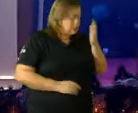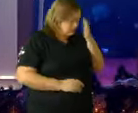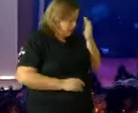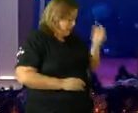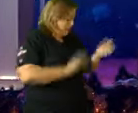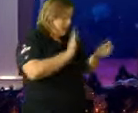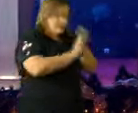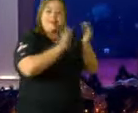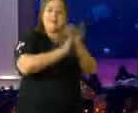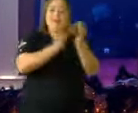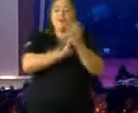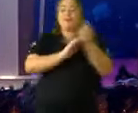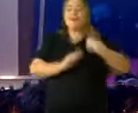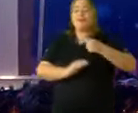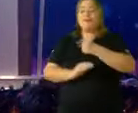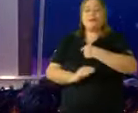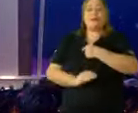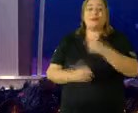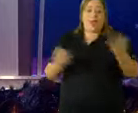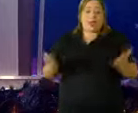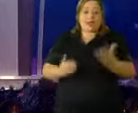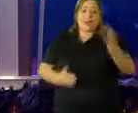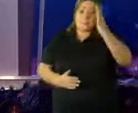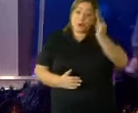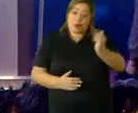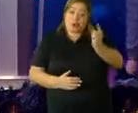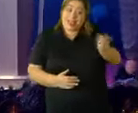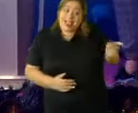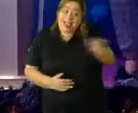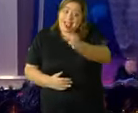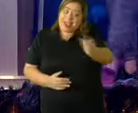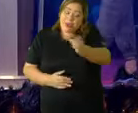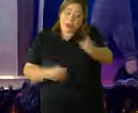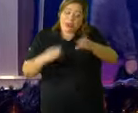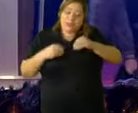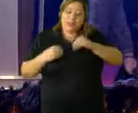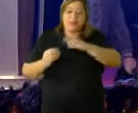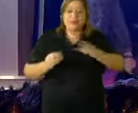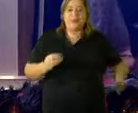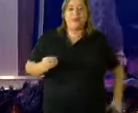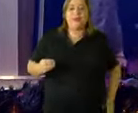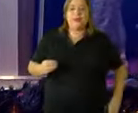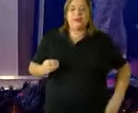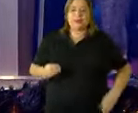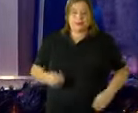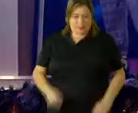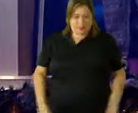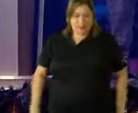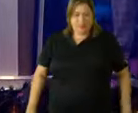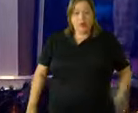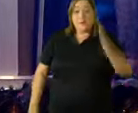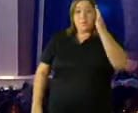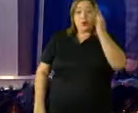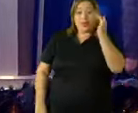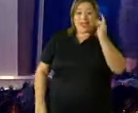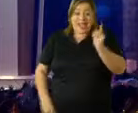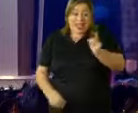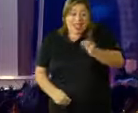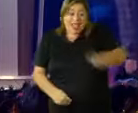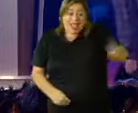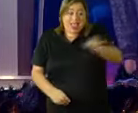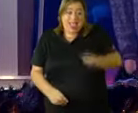por ellos estamos aquí, por ellos la iglesia se levantó, por ellos es que existe.